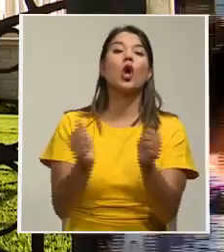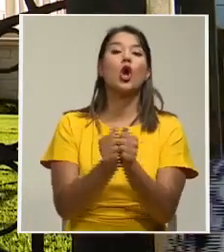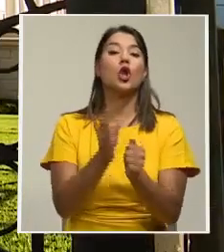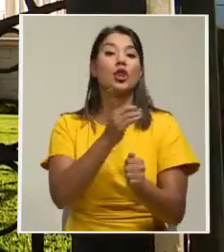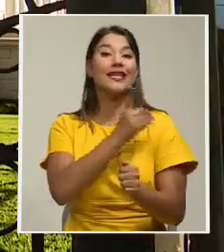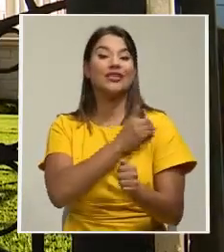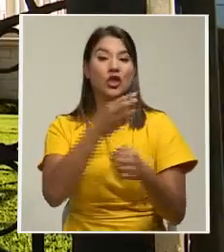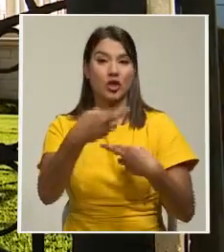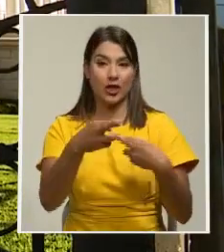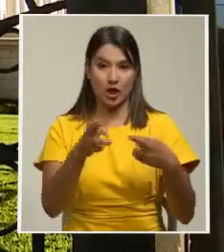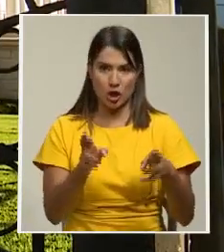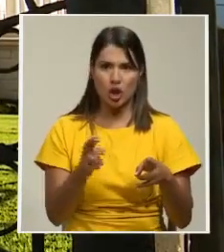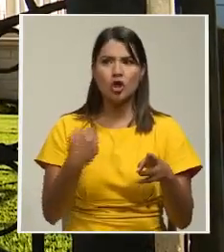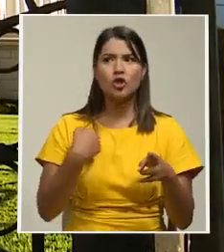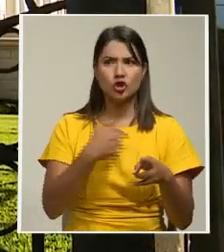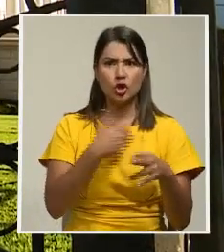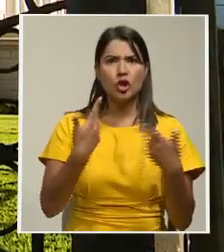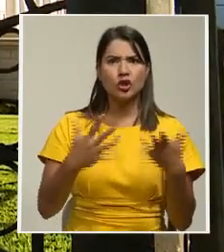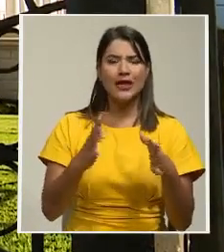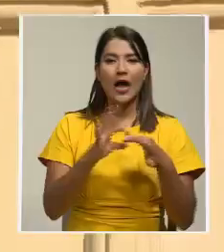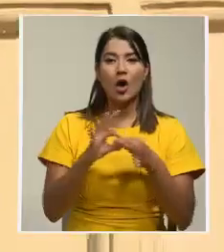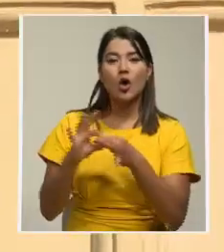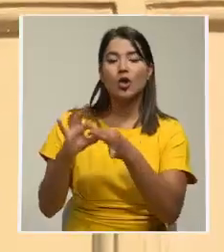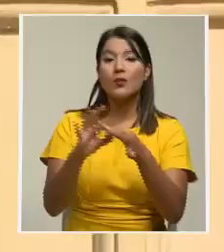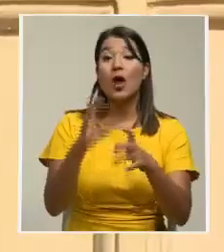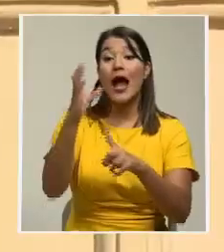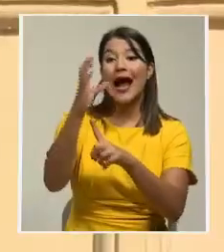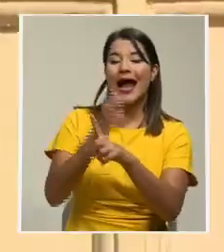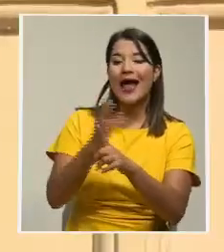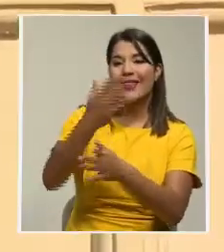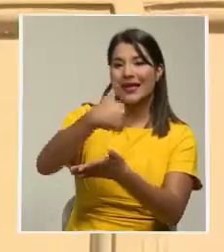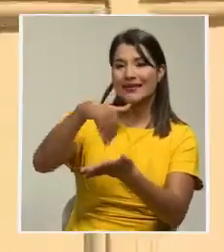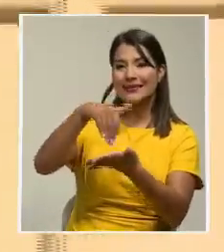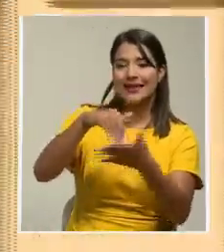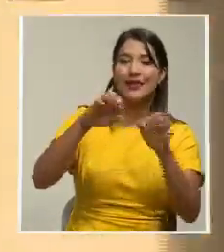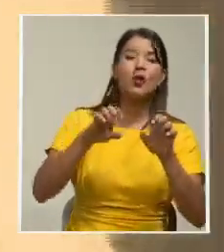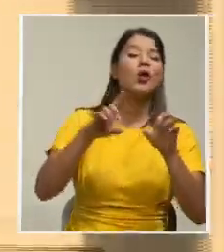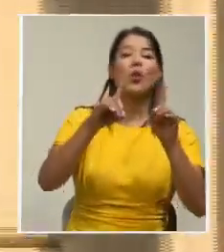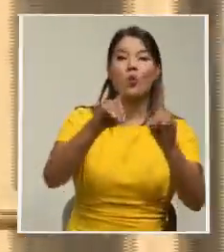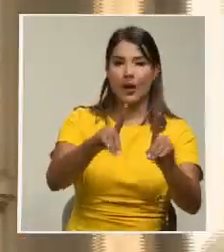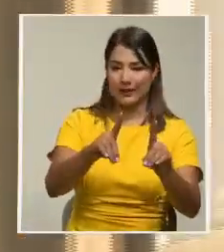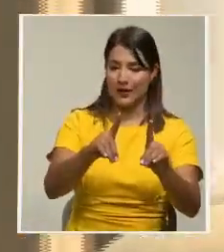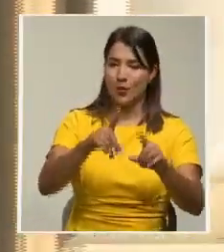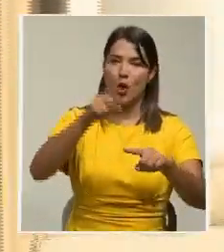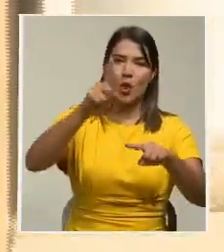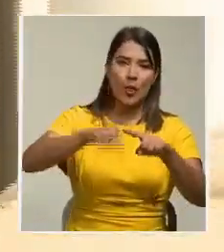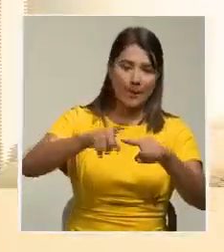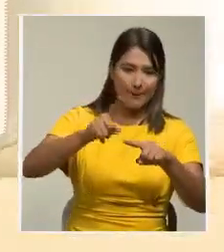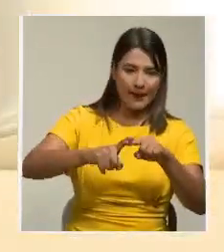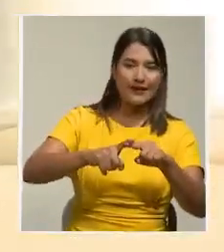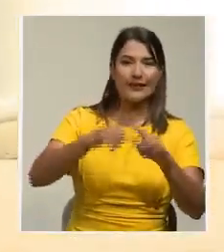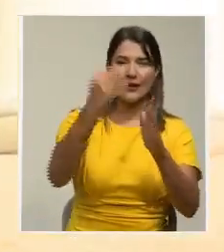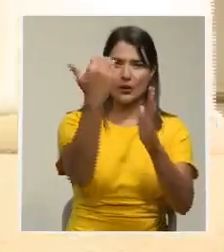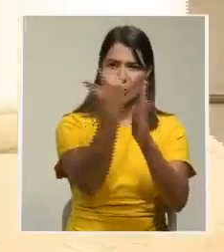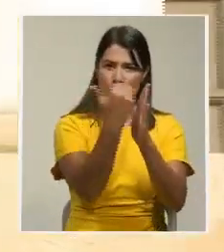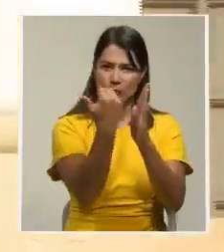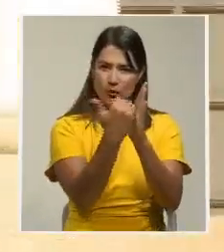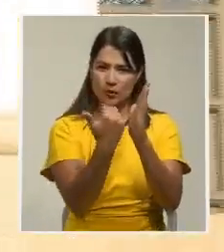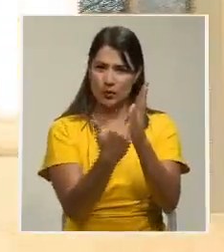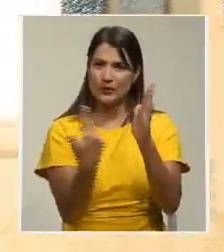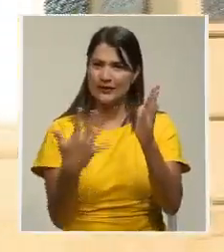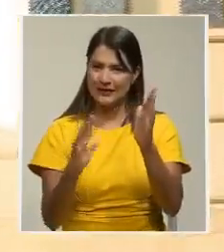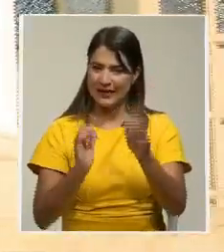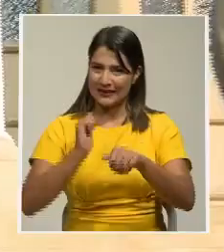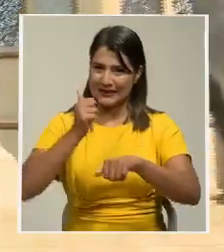regionales se coordinó precisamente que cada centro educativo, dependiendo de los lineamientos que se habían dado ya a